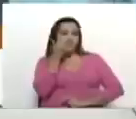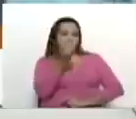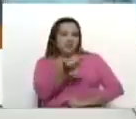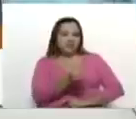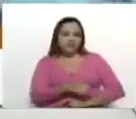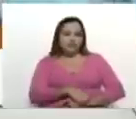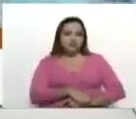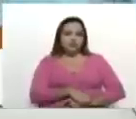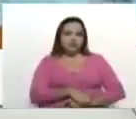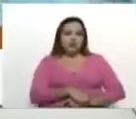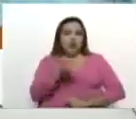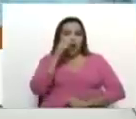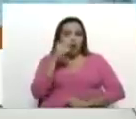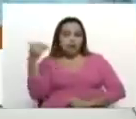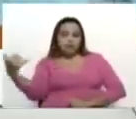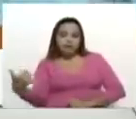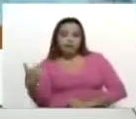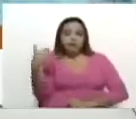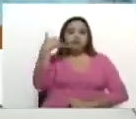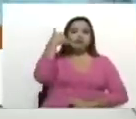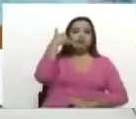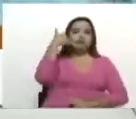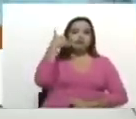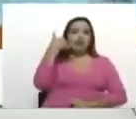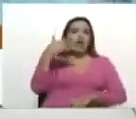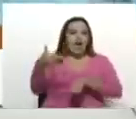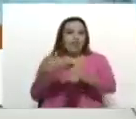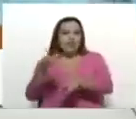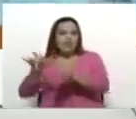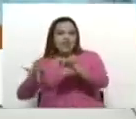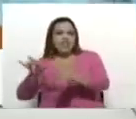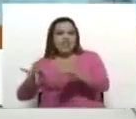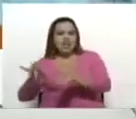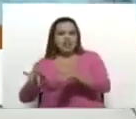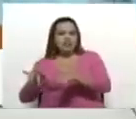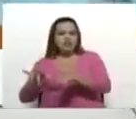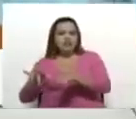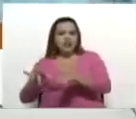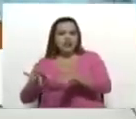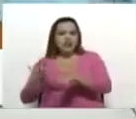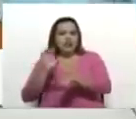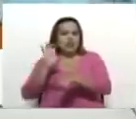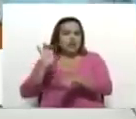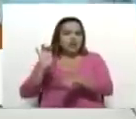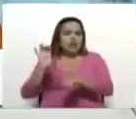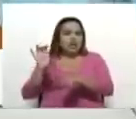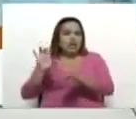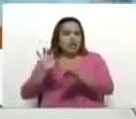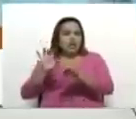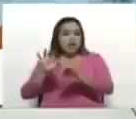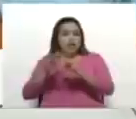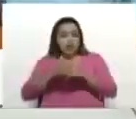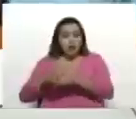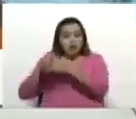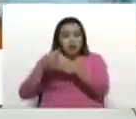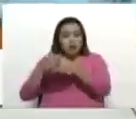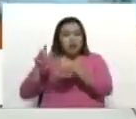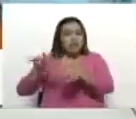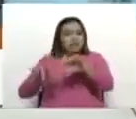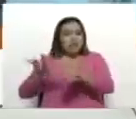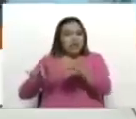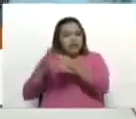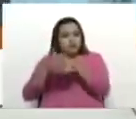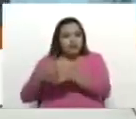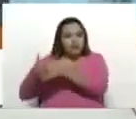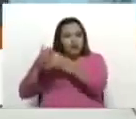recibió una llamada del que a la sazón era el secretario de estado de los Estados Unidos de Norteamérica señor Rex tillerson y